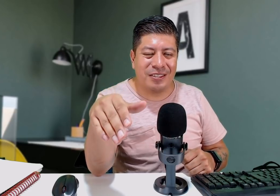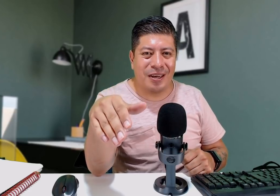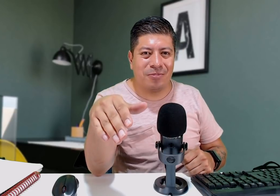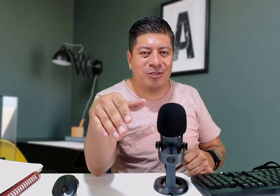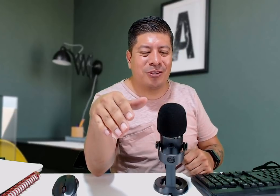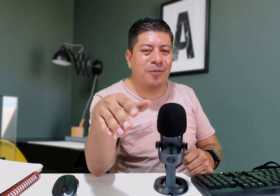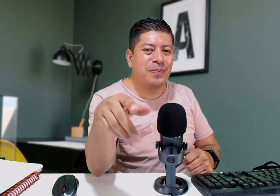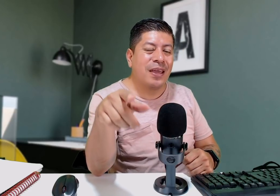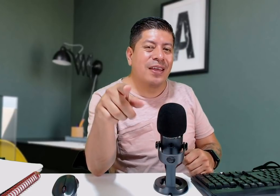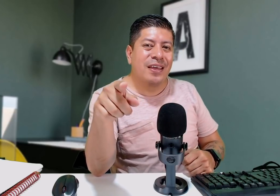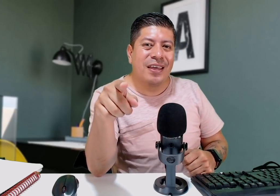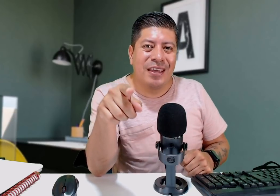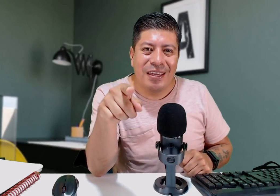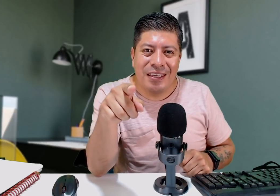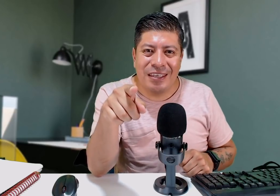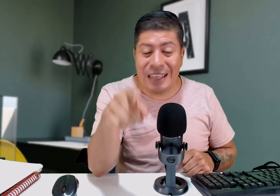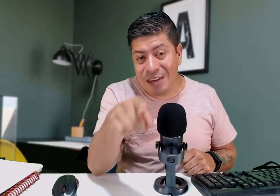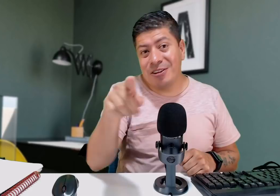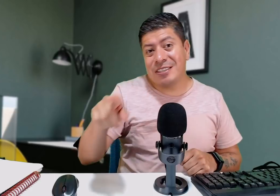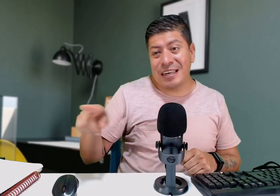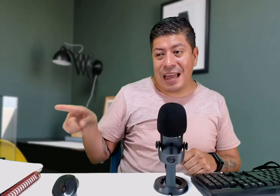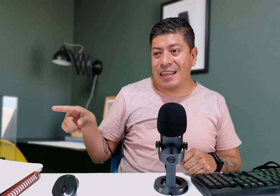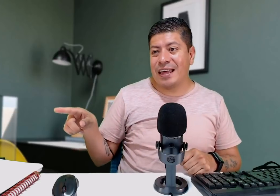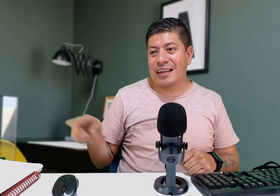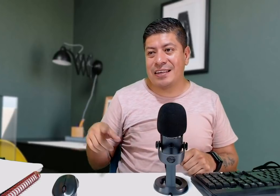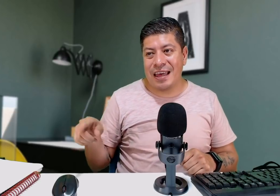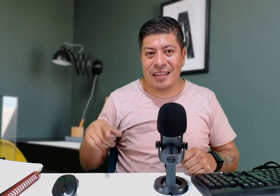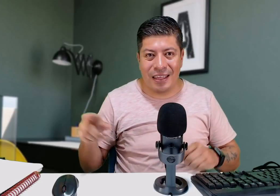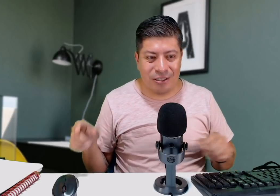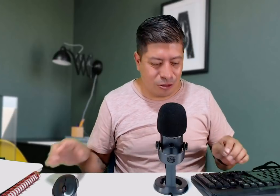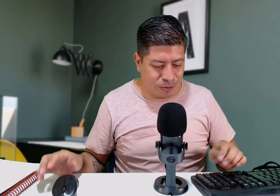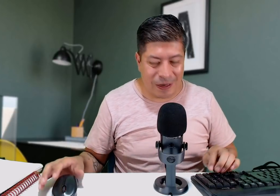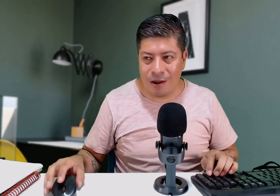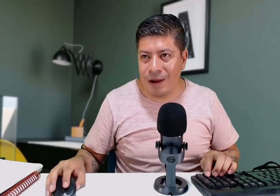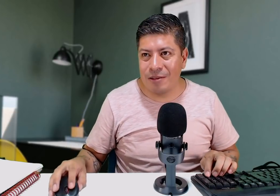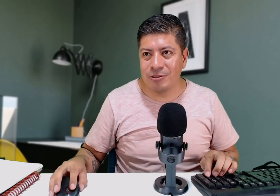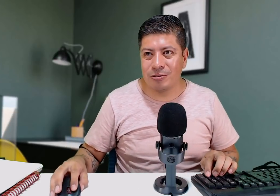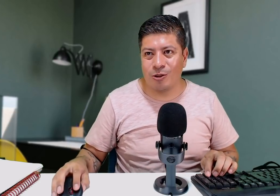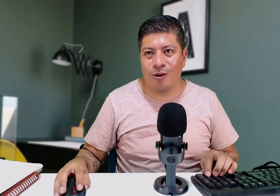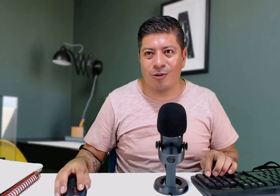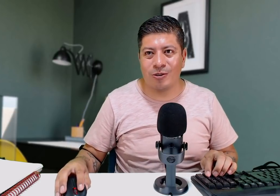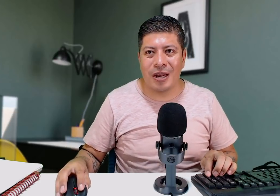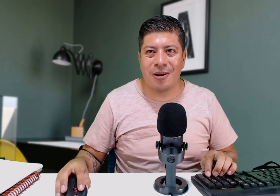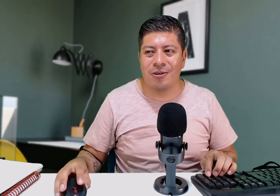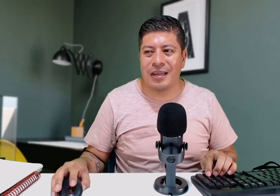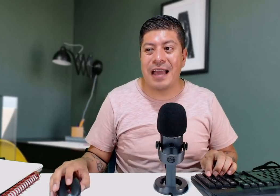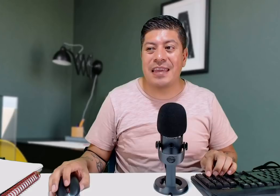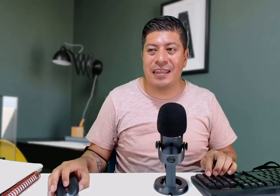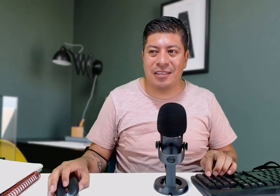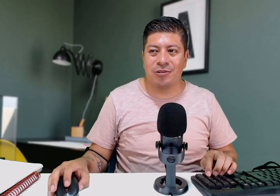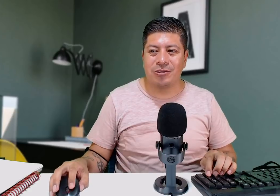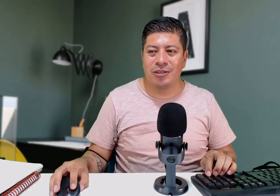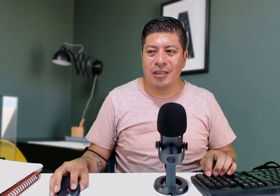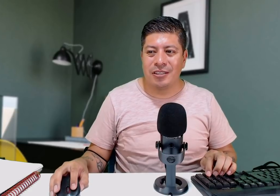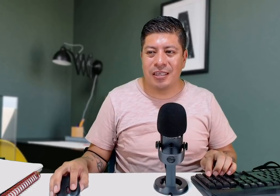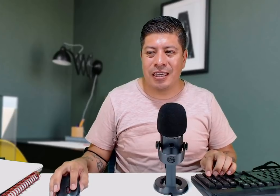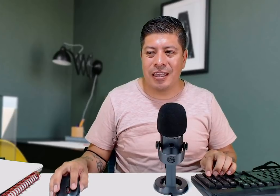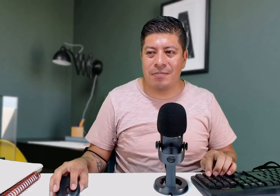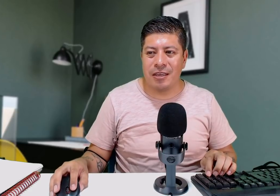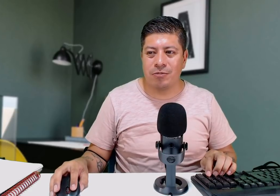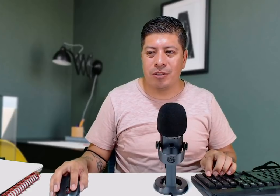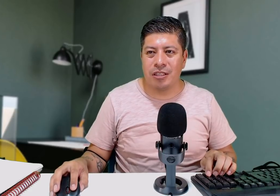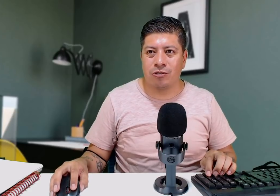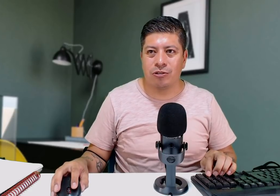francés dice ramoncito y ahí no dice nada nadie de estos paniaguados todo lo contrario calladitos se